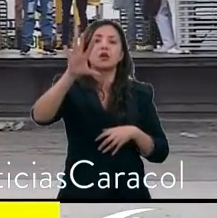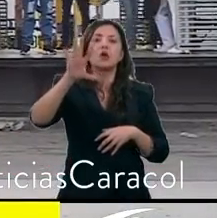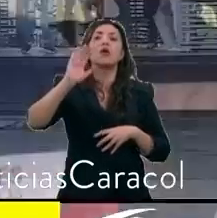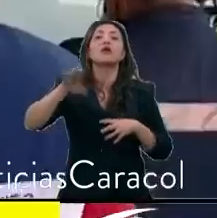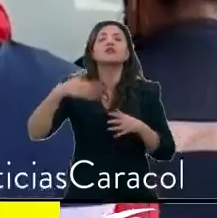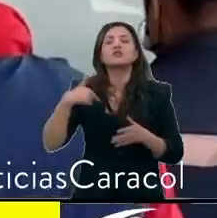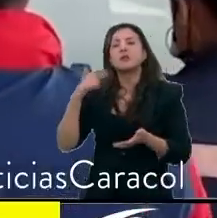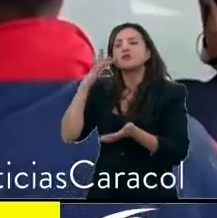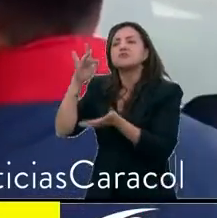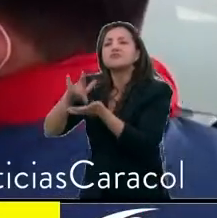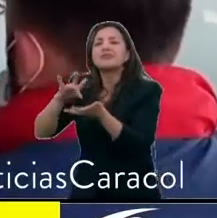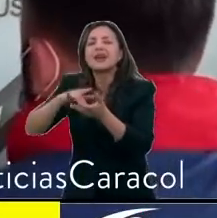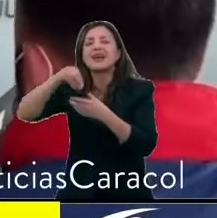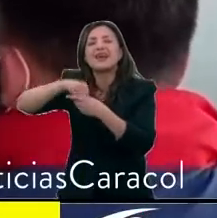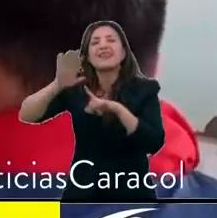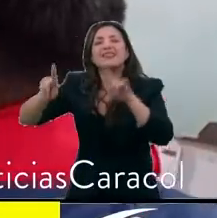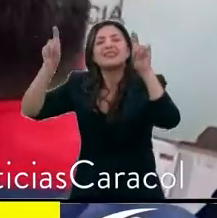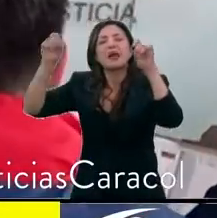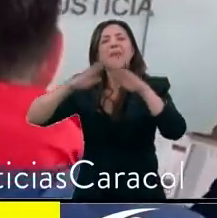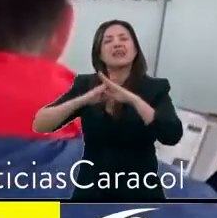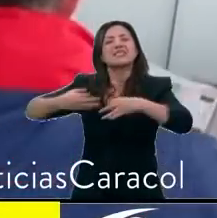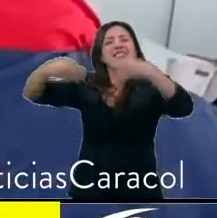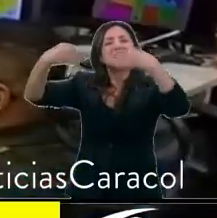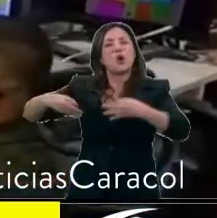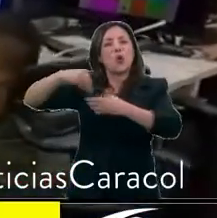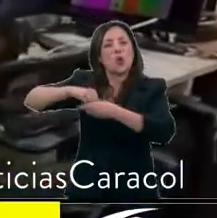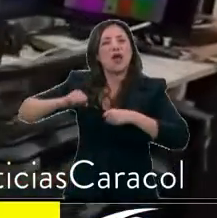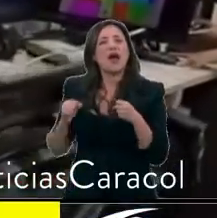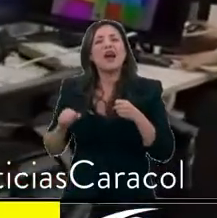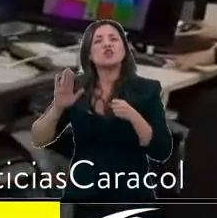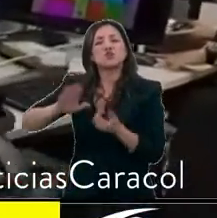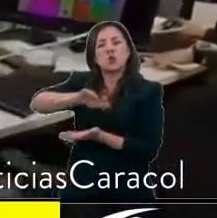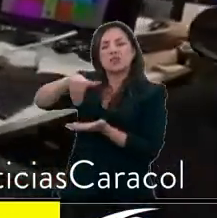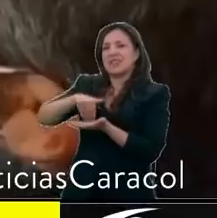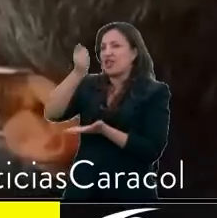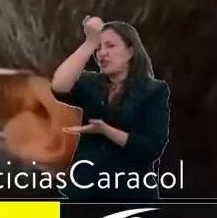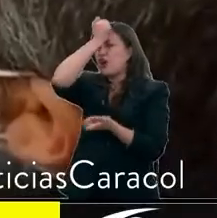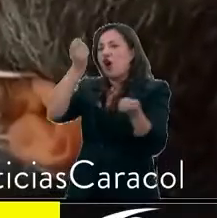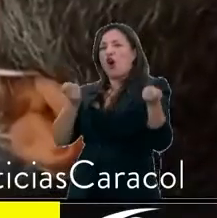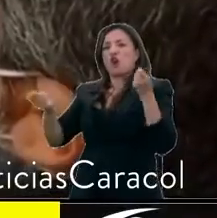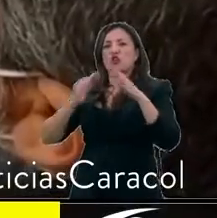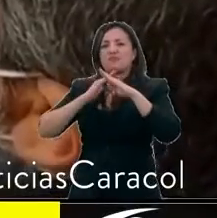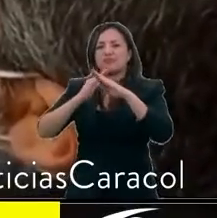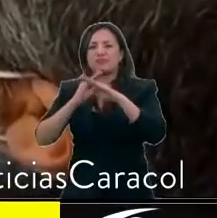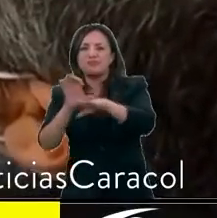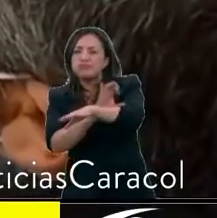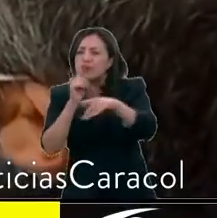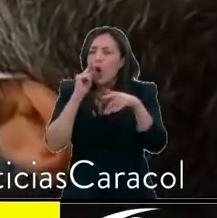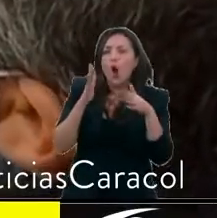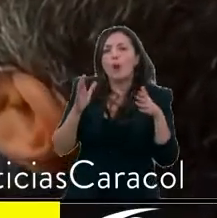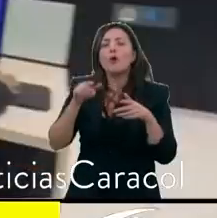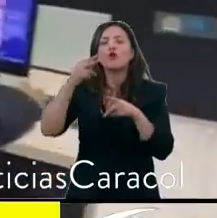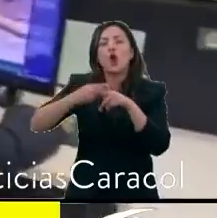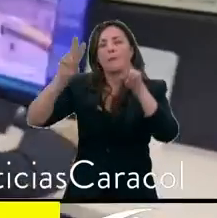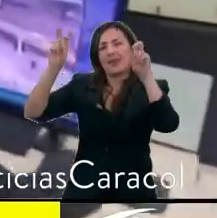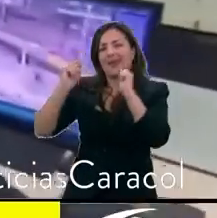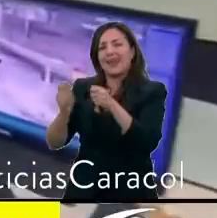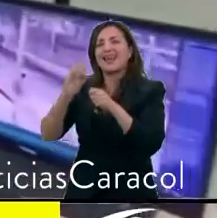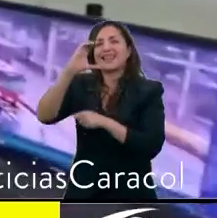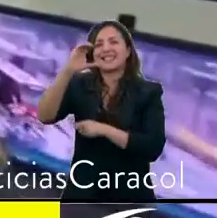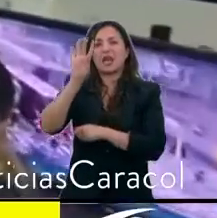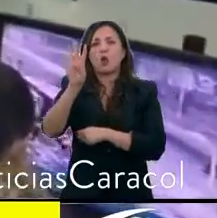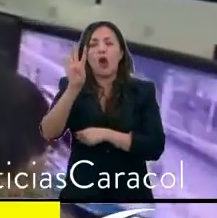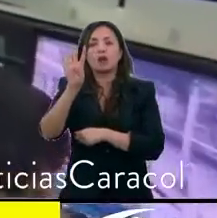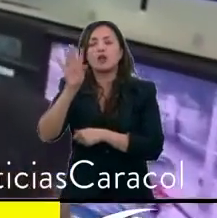corazón de la seguridad de bogotá llamado centro de comando control comunicaciones y cómputo también conocido como el c4 la personería distrital